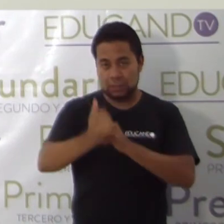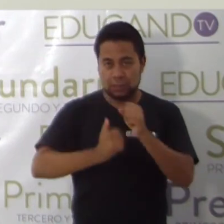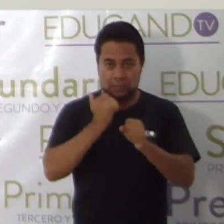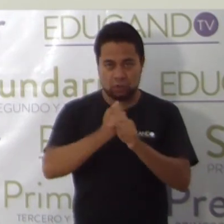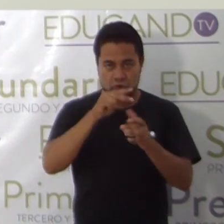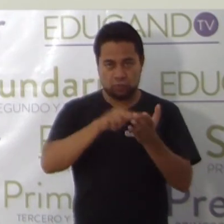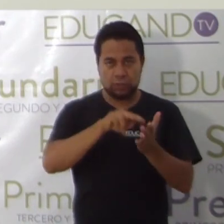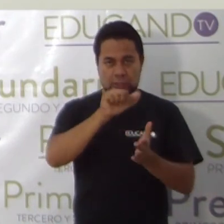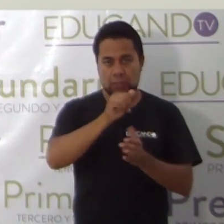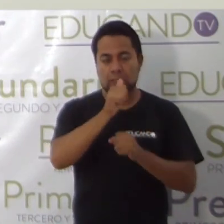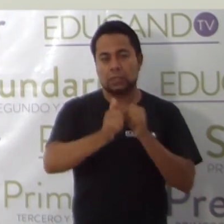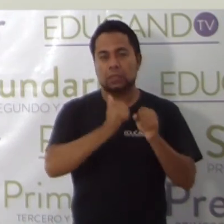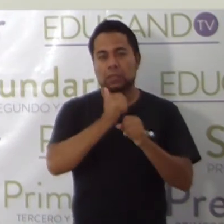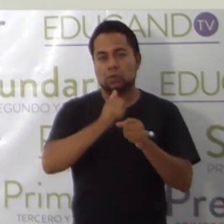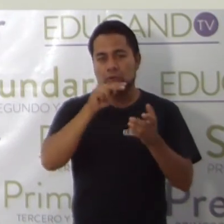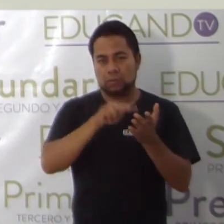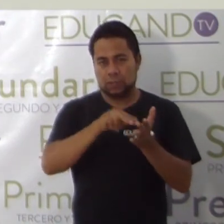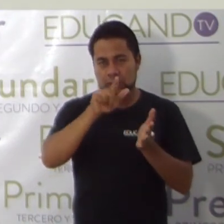escolar